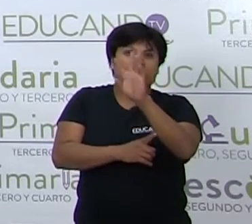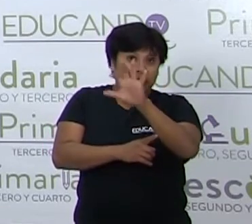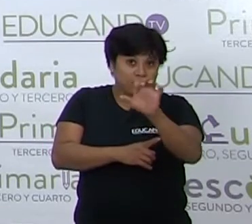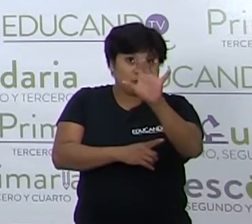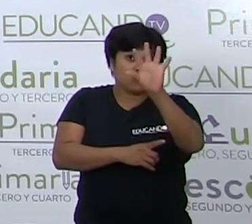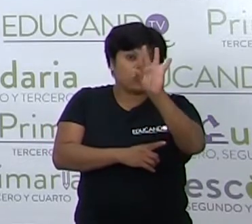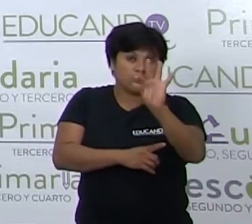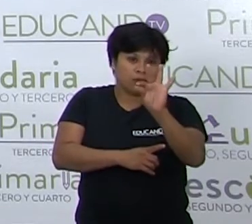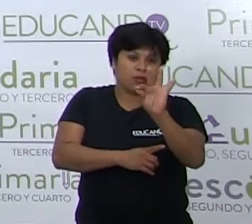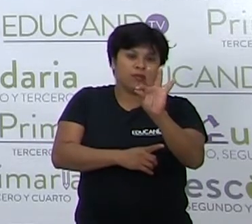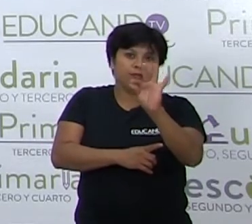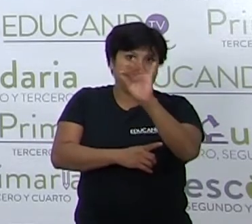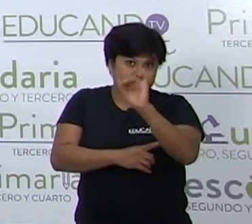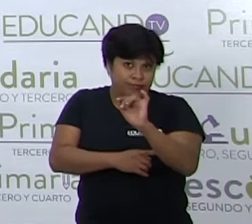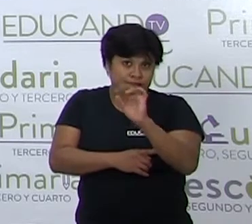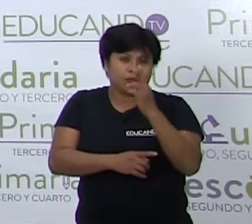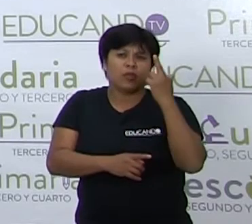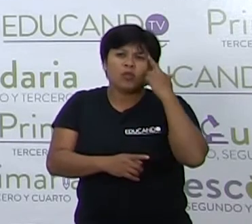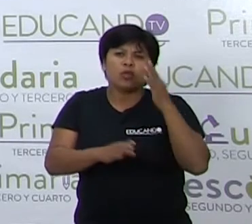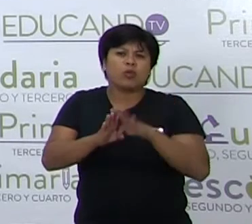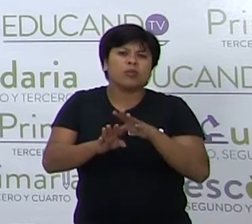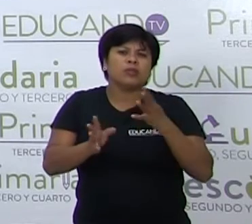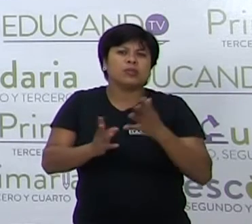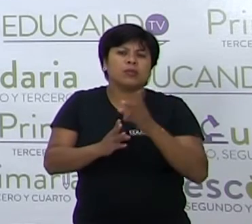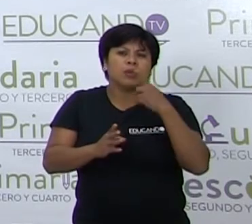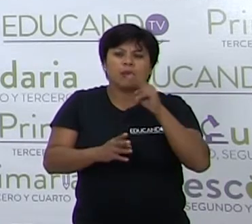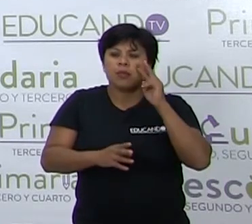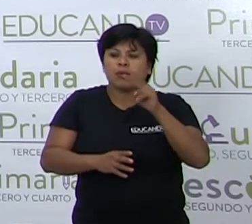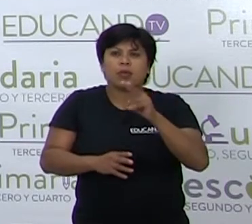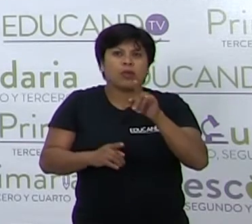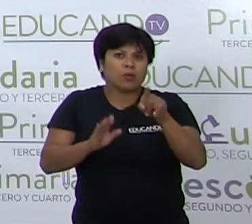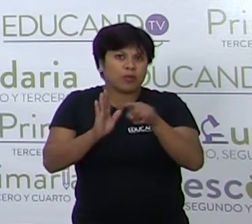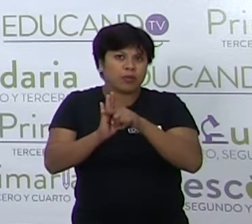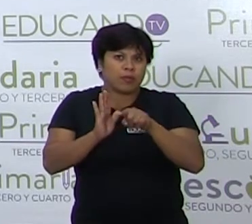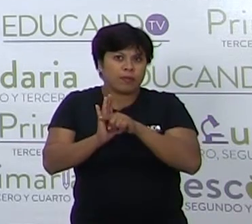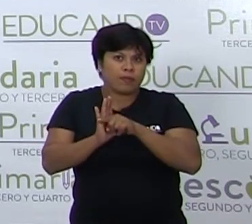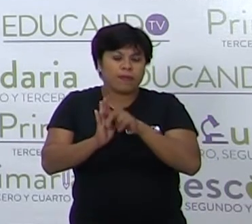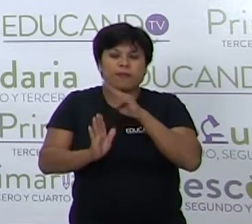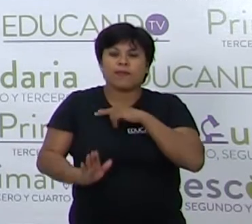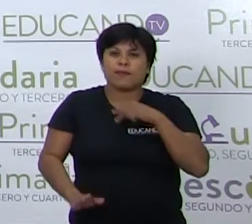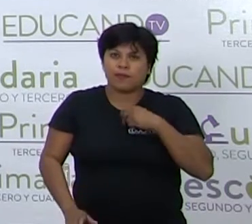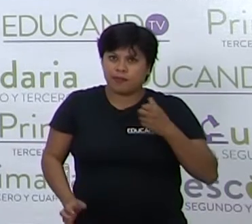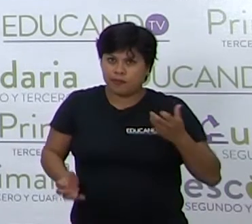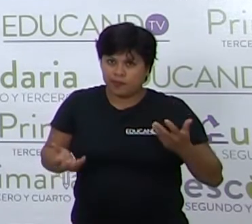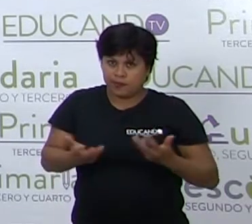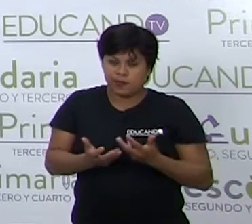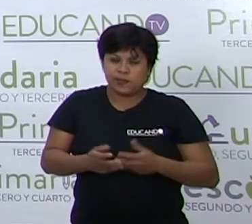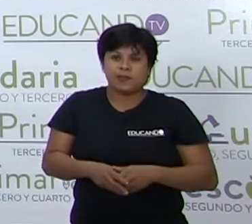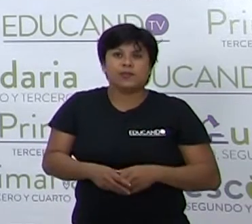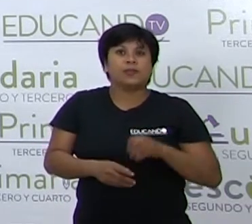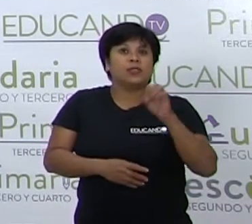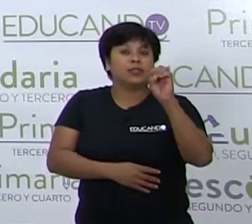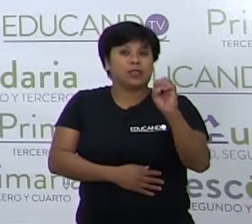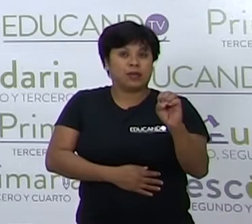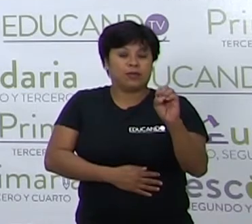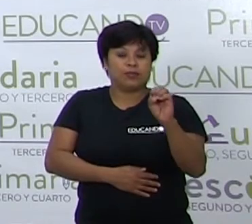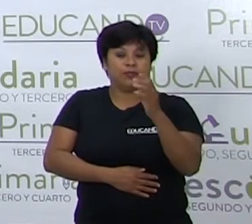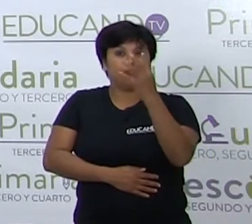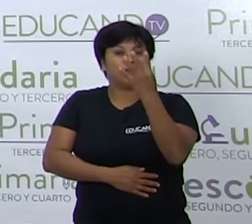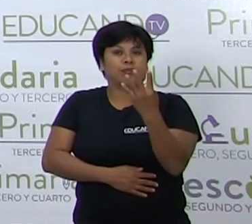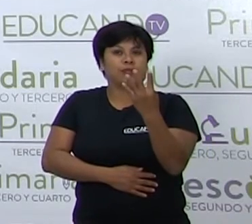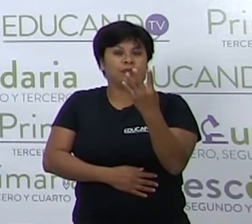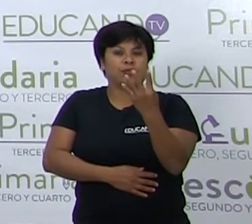540, ¿sí? ¿Recuerdas cómo le hacemos para comprobar una resta? Vamos a hacerlo. 0,